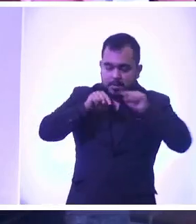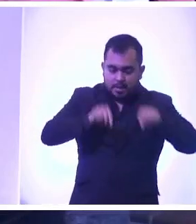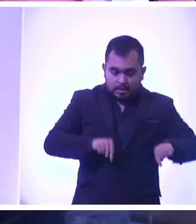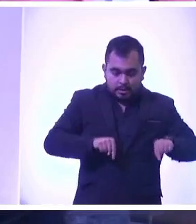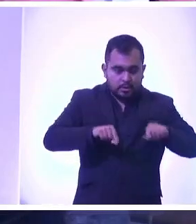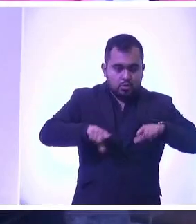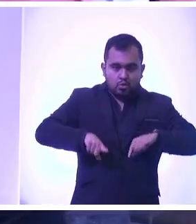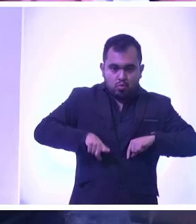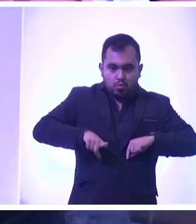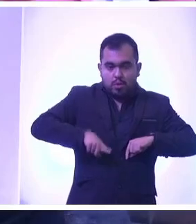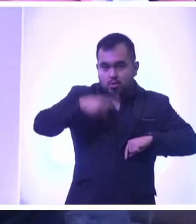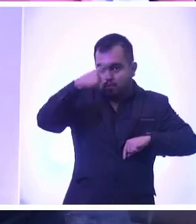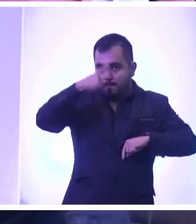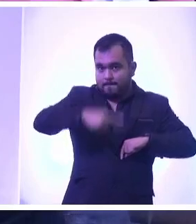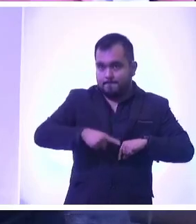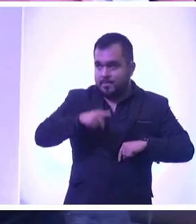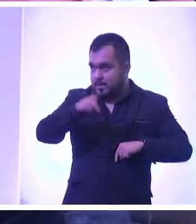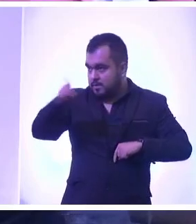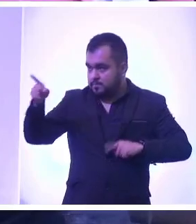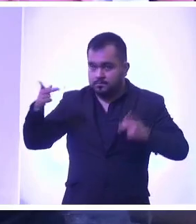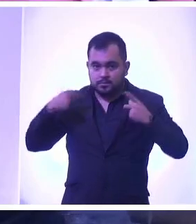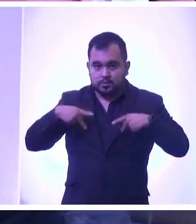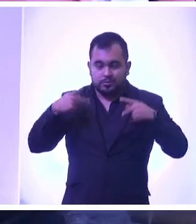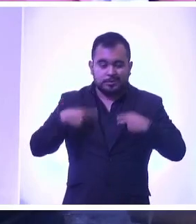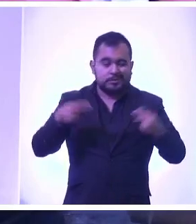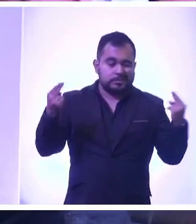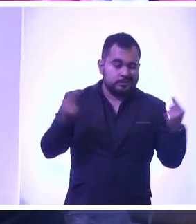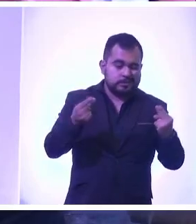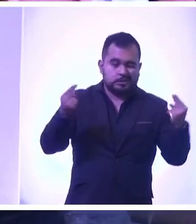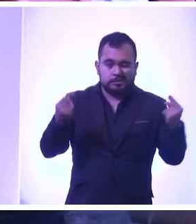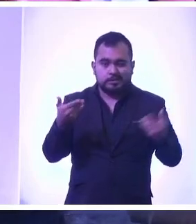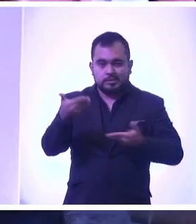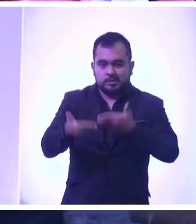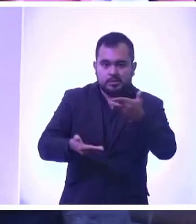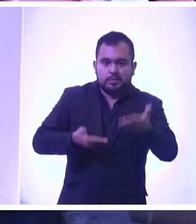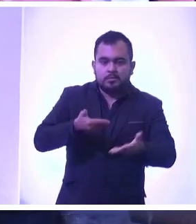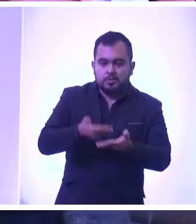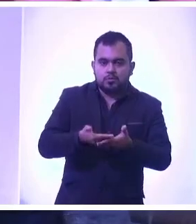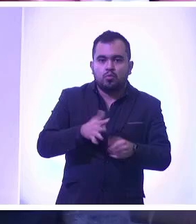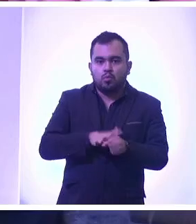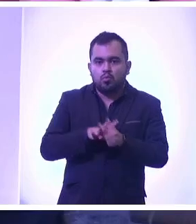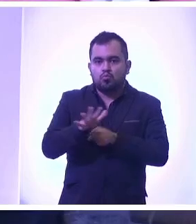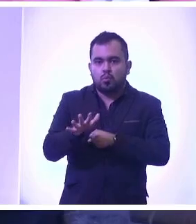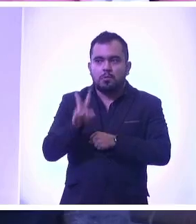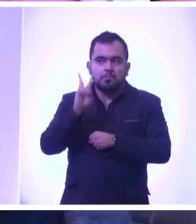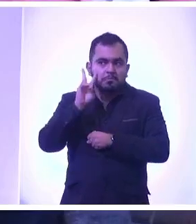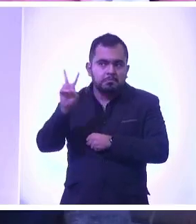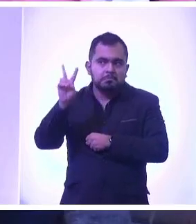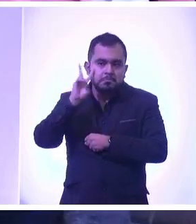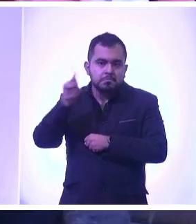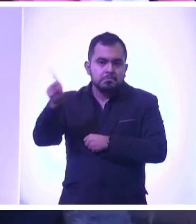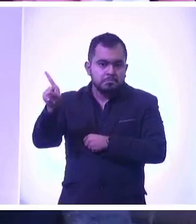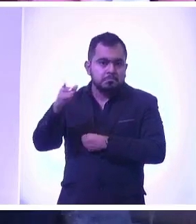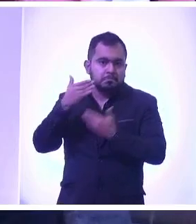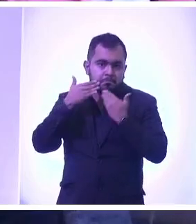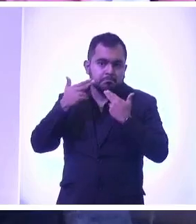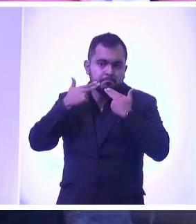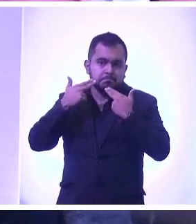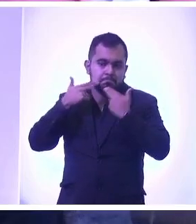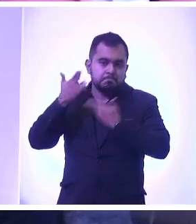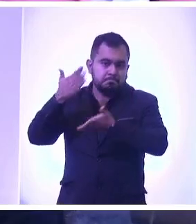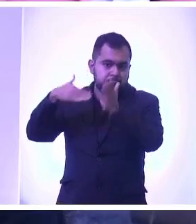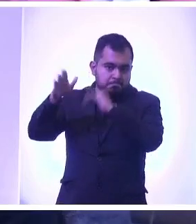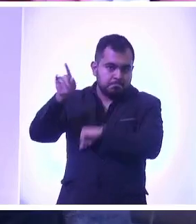que reclama la ciudadanía qué es lo que hemos observado que que ha sido exitoso y que también